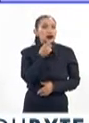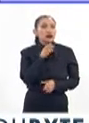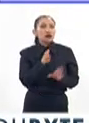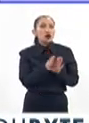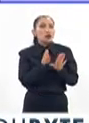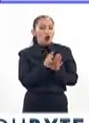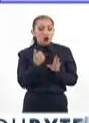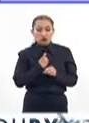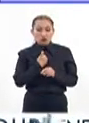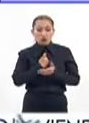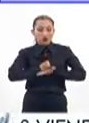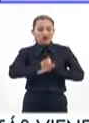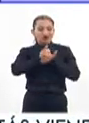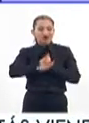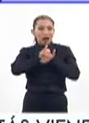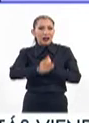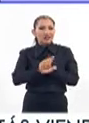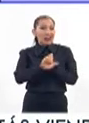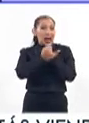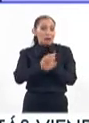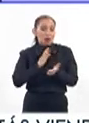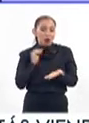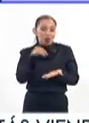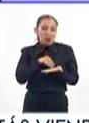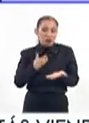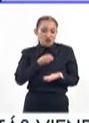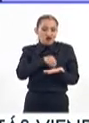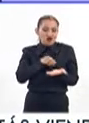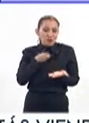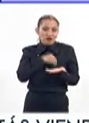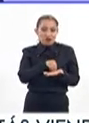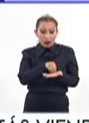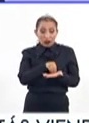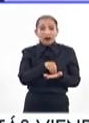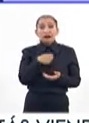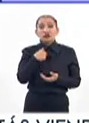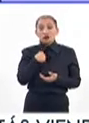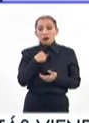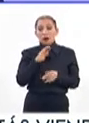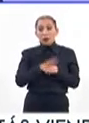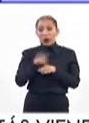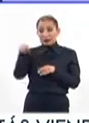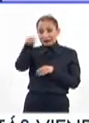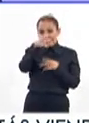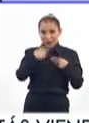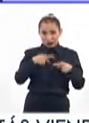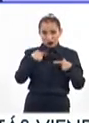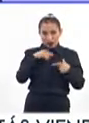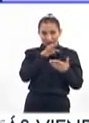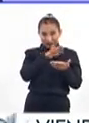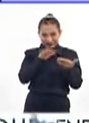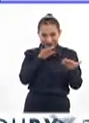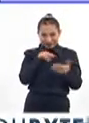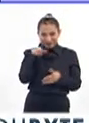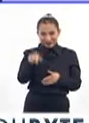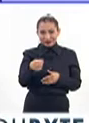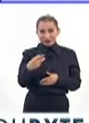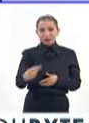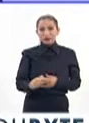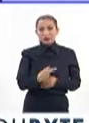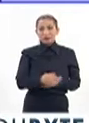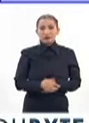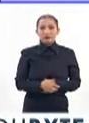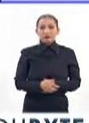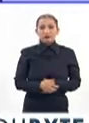medio autoterapéutico, sí, ¿no? Y más bien lo que me ha regresado la gente, como tú ahora con esta